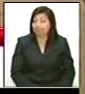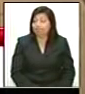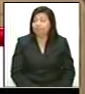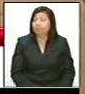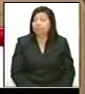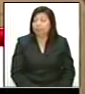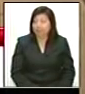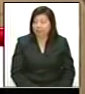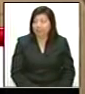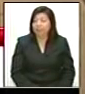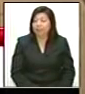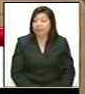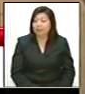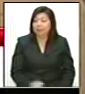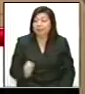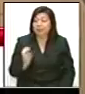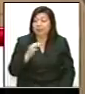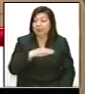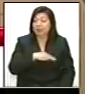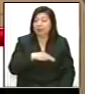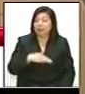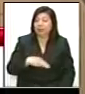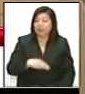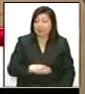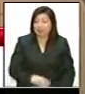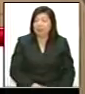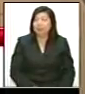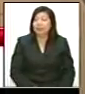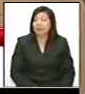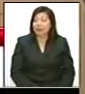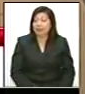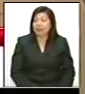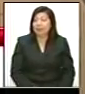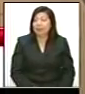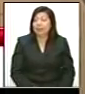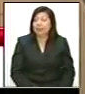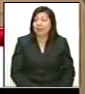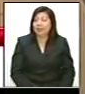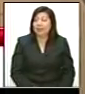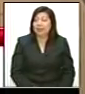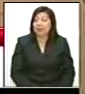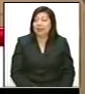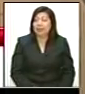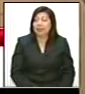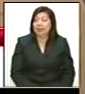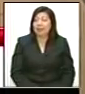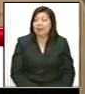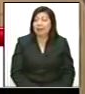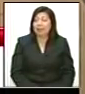tema? Con el señor viceministro. De acuerdo. Muy bien.